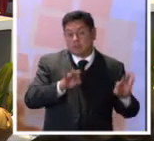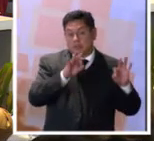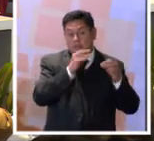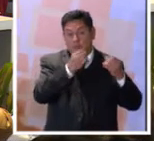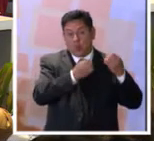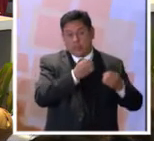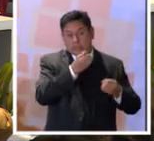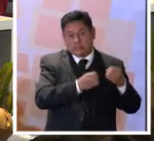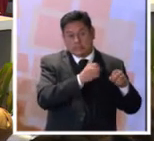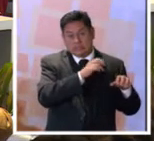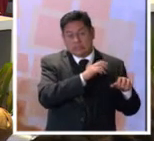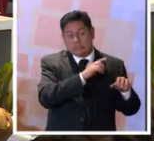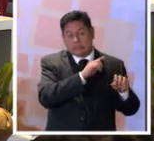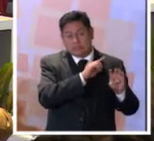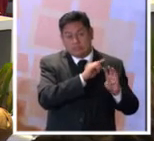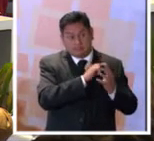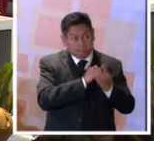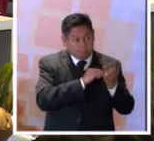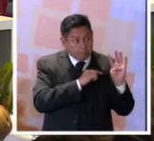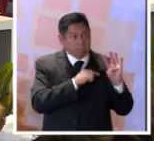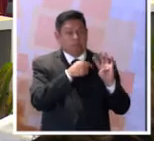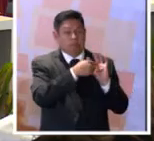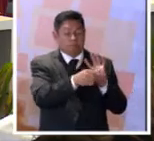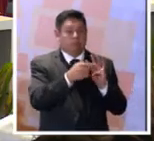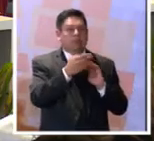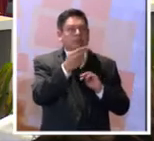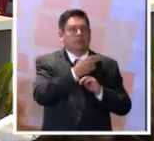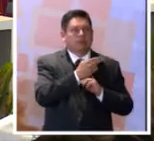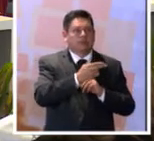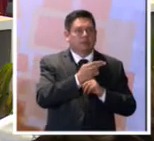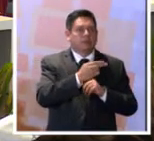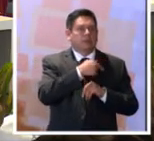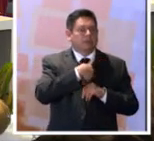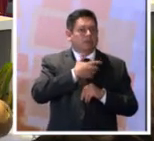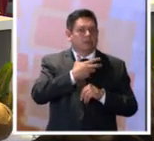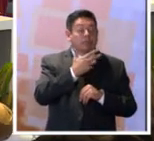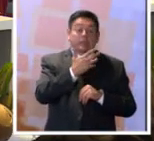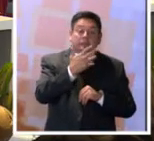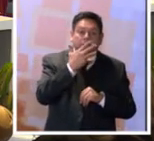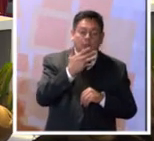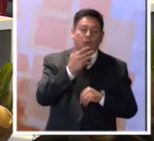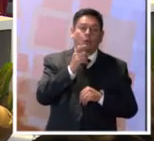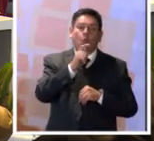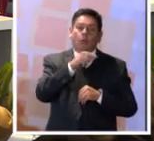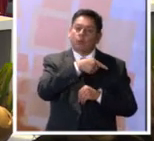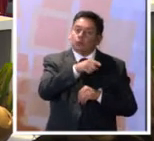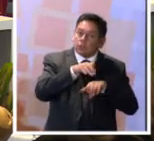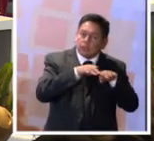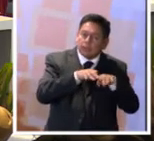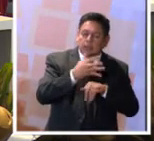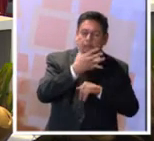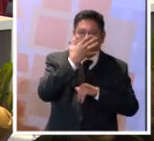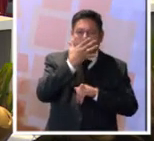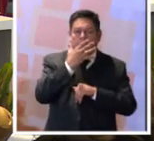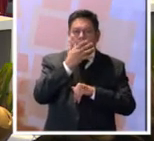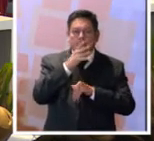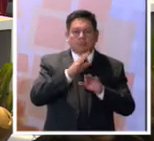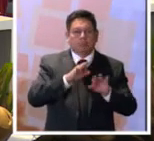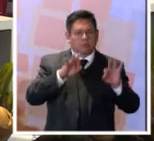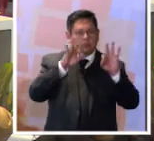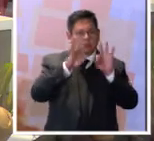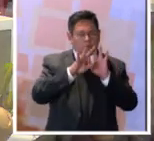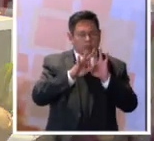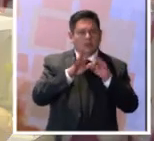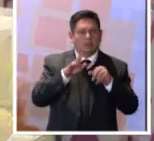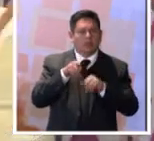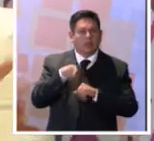tener conciencia de que esta acción de juzgar se da en un contexto estructural de discriminación. Es un contexto